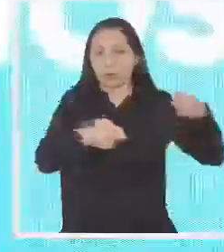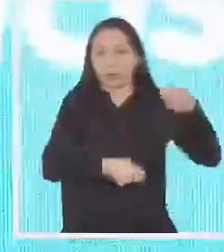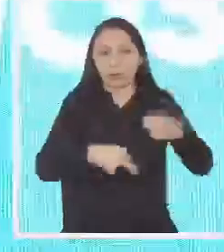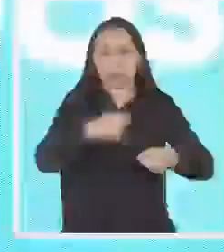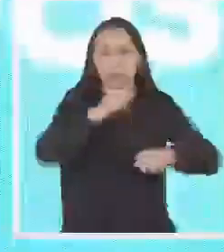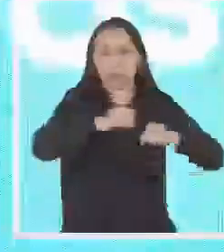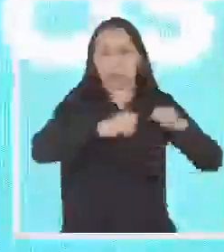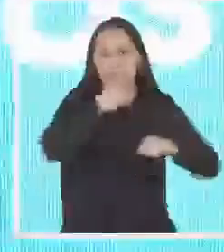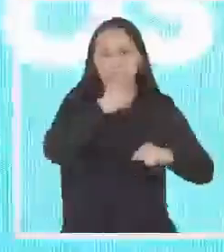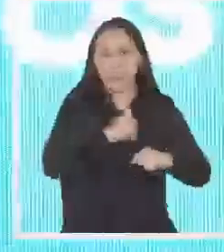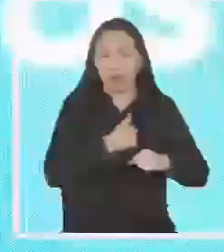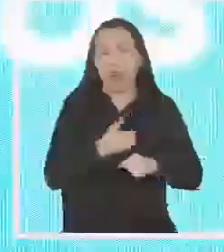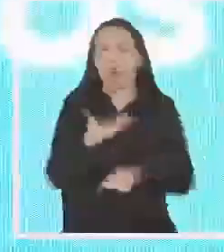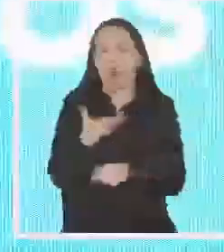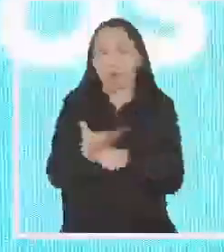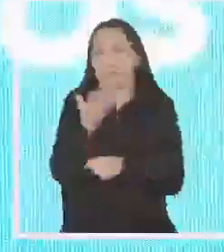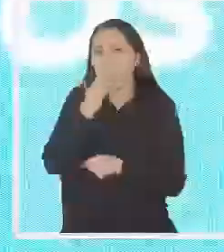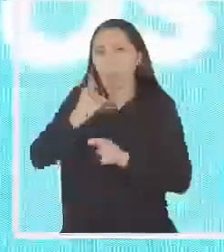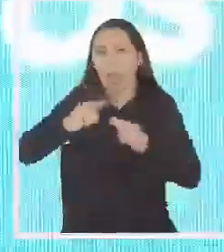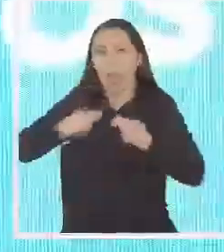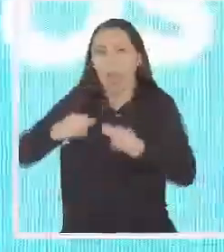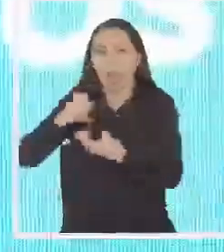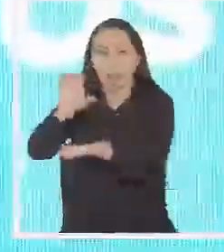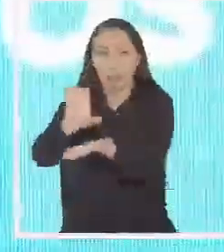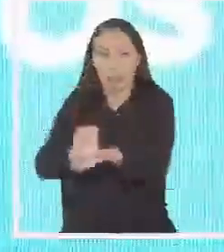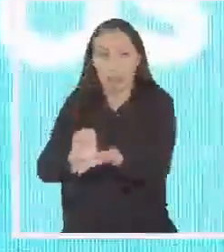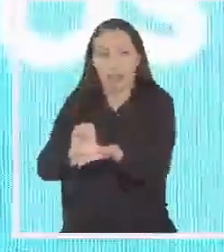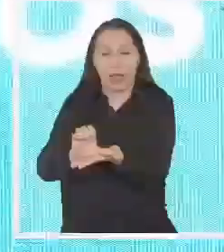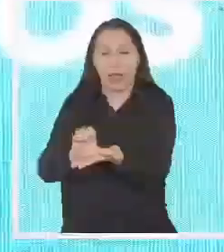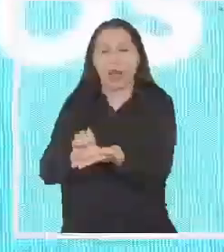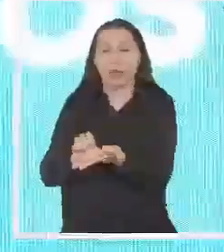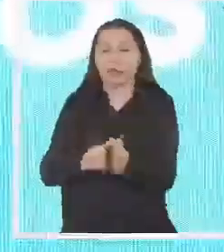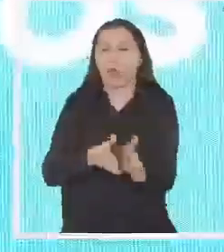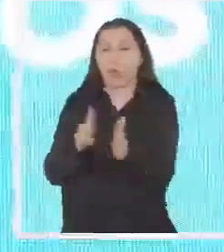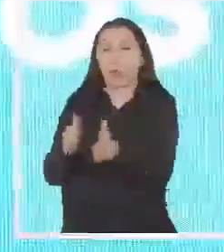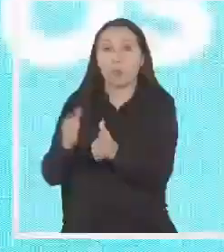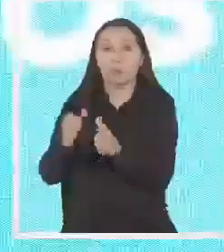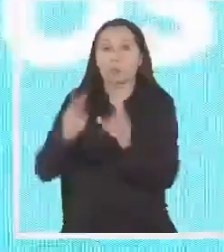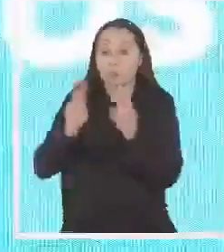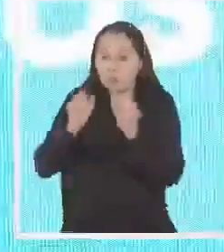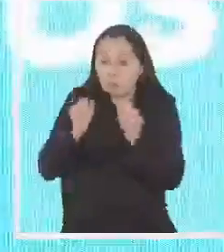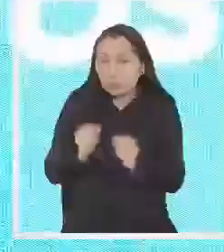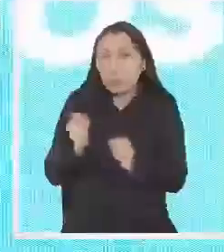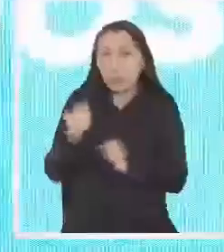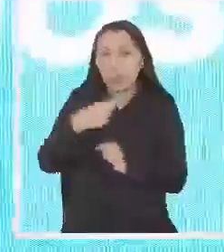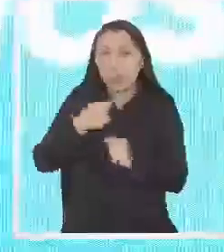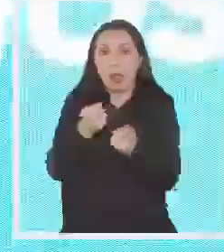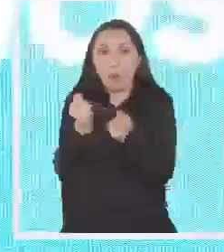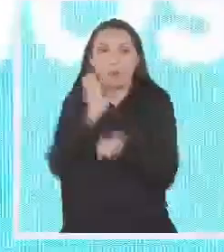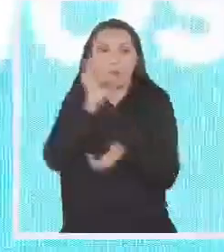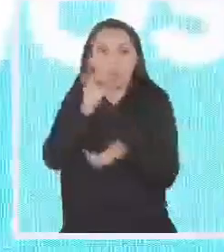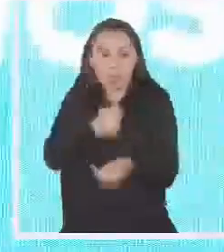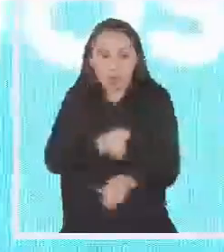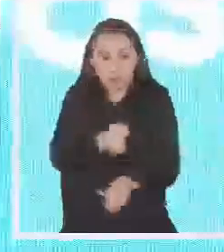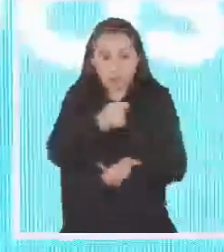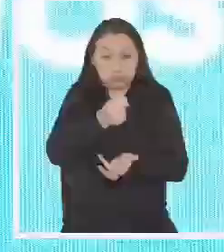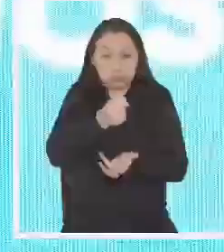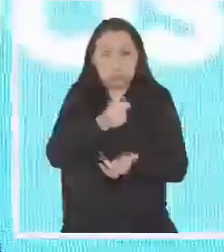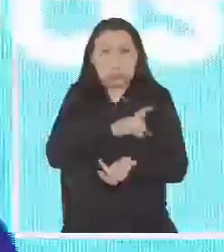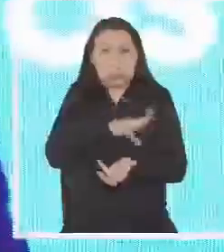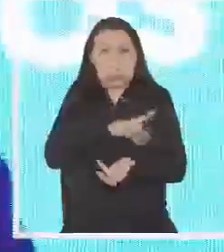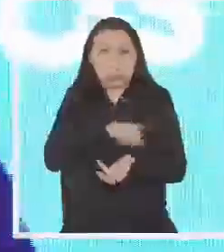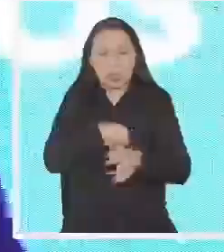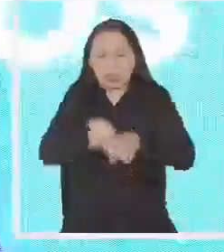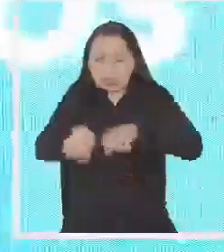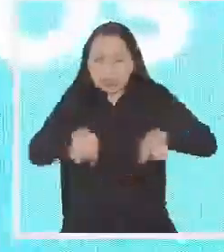privada, tengamos un mejor gasto del Estado y, por otra parte, seamos capaces de distribuir mejor la riqueza que generamos. En ese